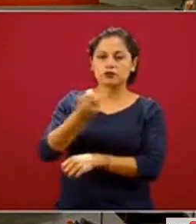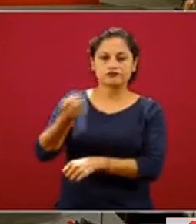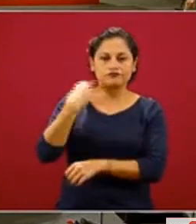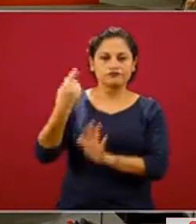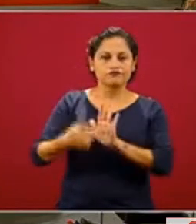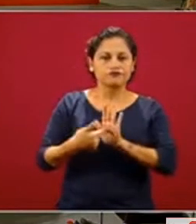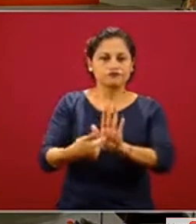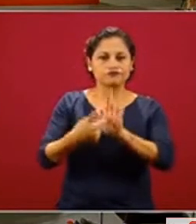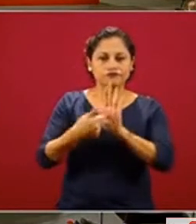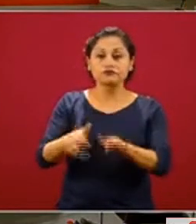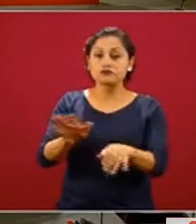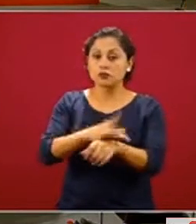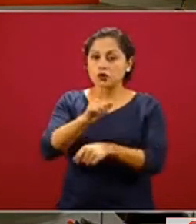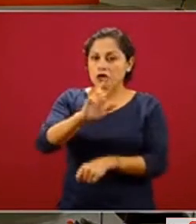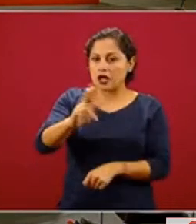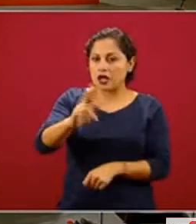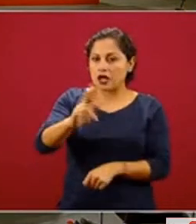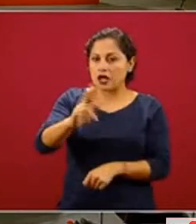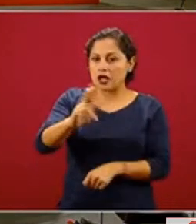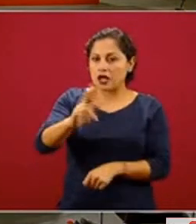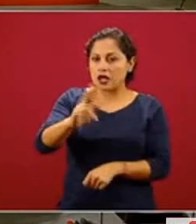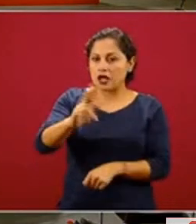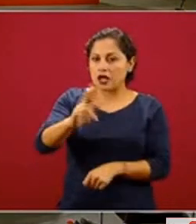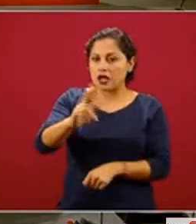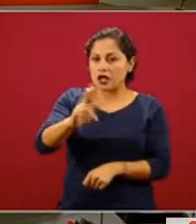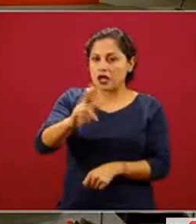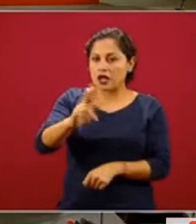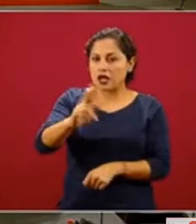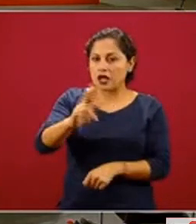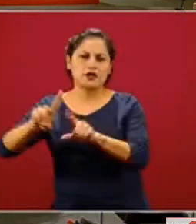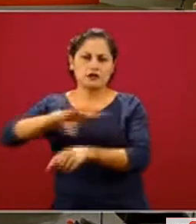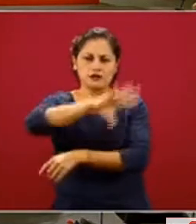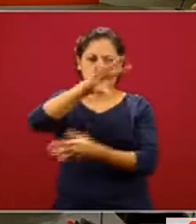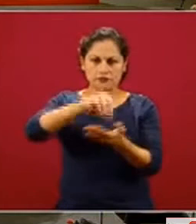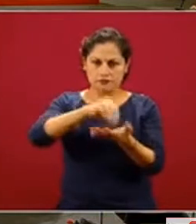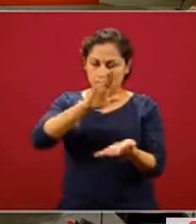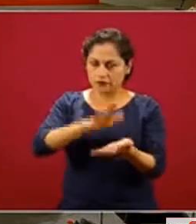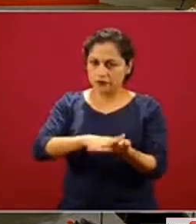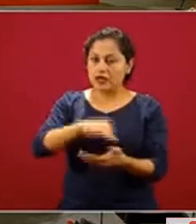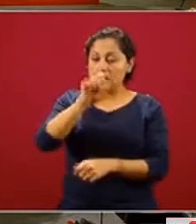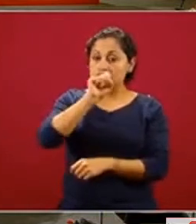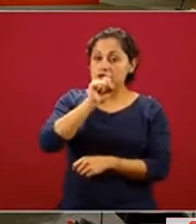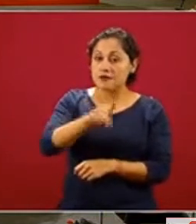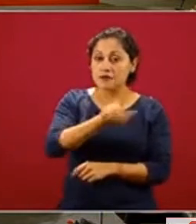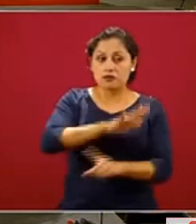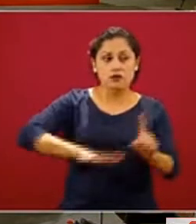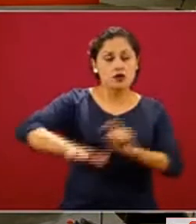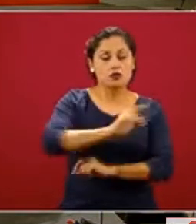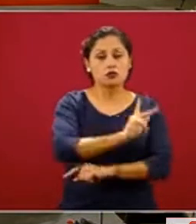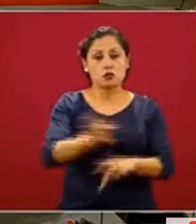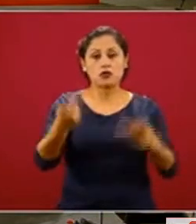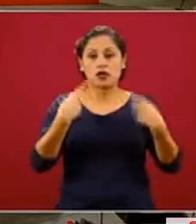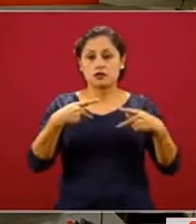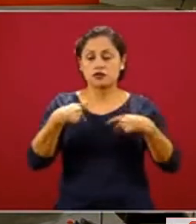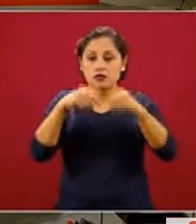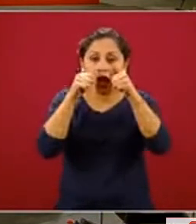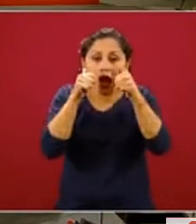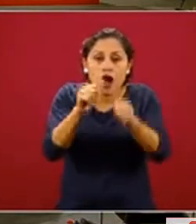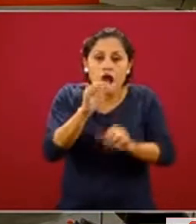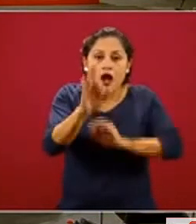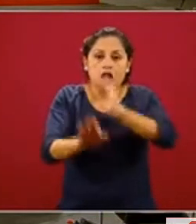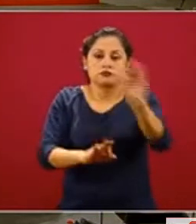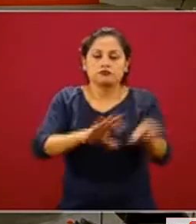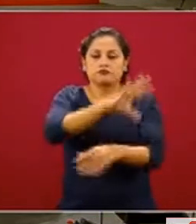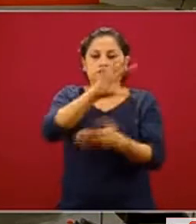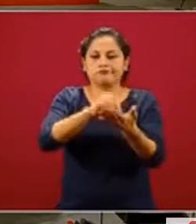fenómeno integral, y por lo tanto la respuesta a la salud y a la salud pública debe ser integral. Todo está presente al